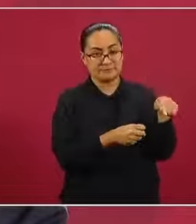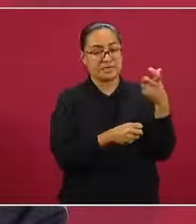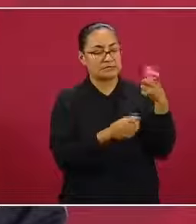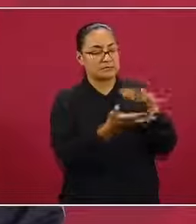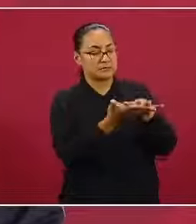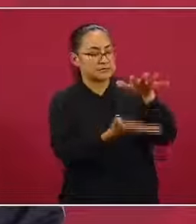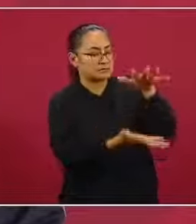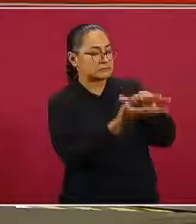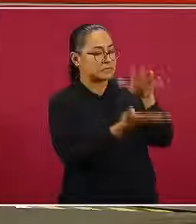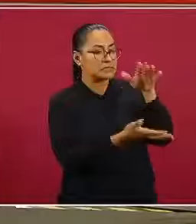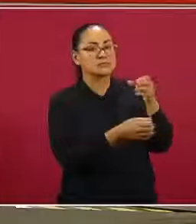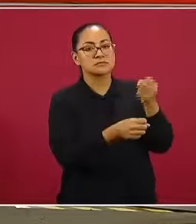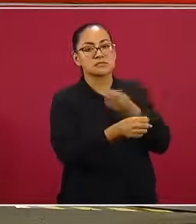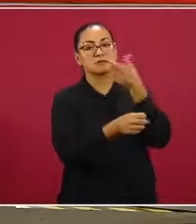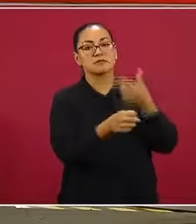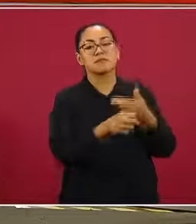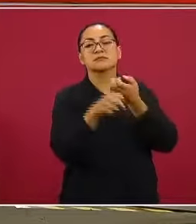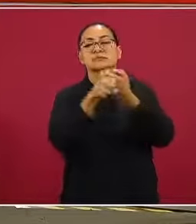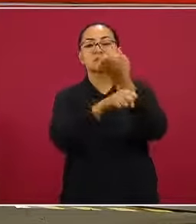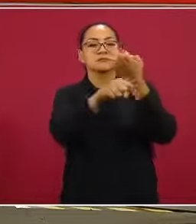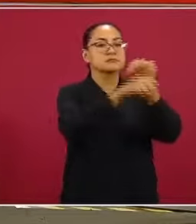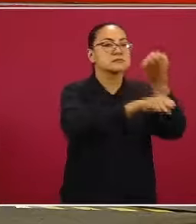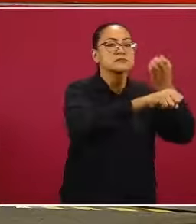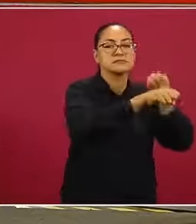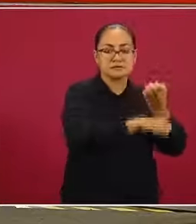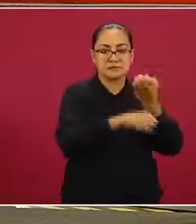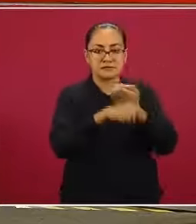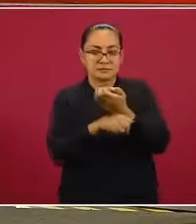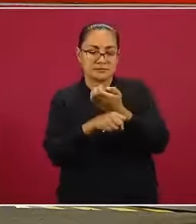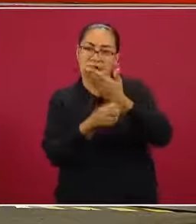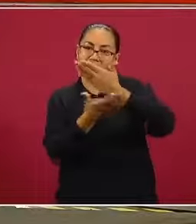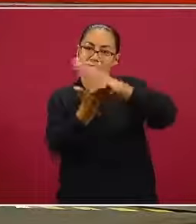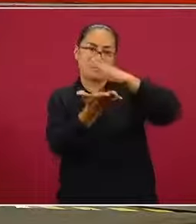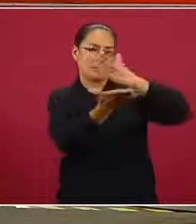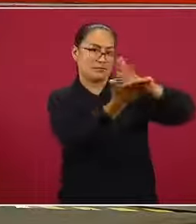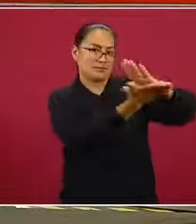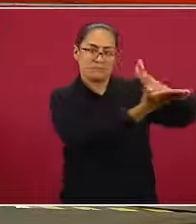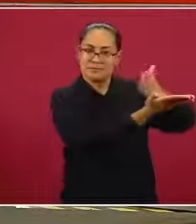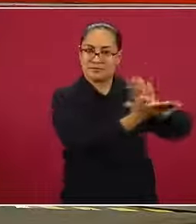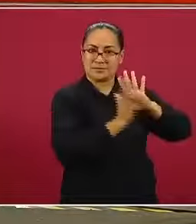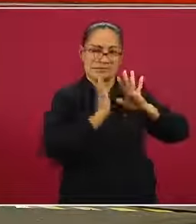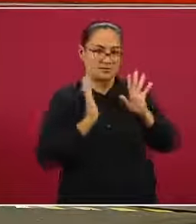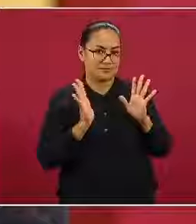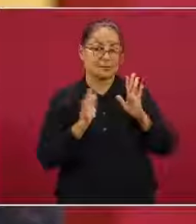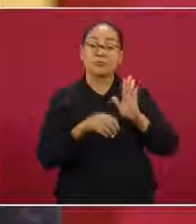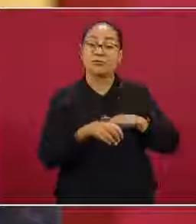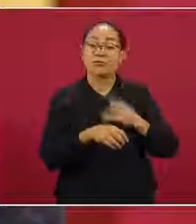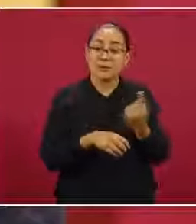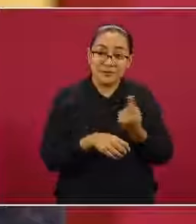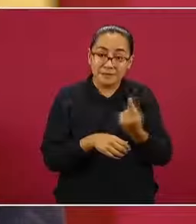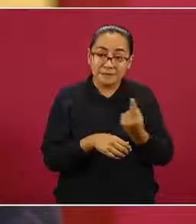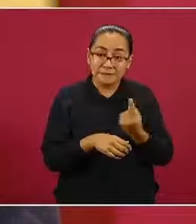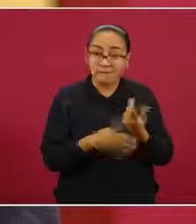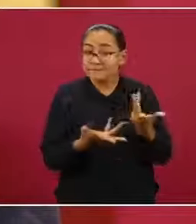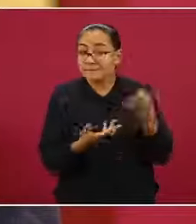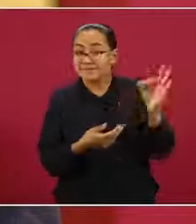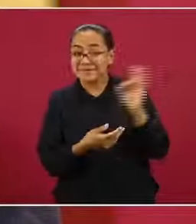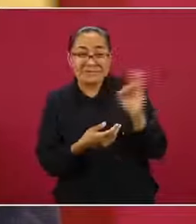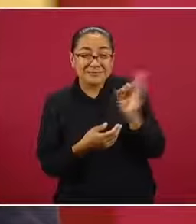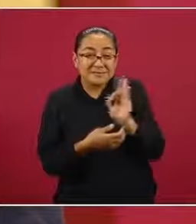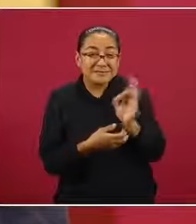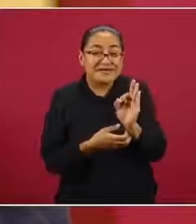secretarías estatales de salud. Entonces, esto es importante tenerlo en cuenta porque la afectación que pudo tener en su momento